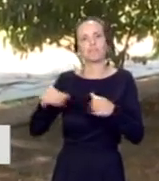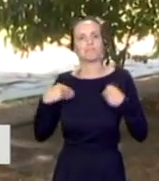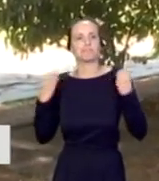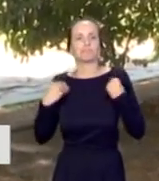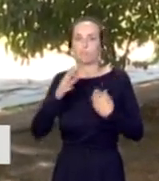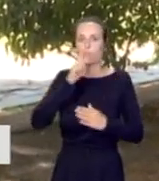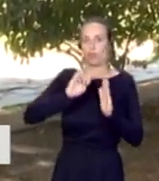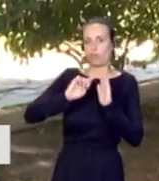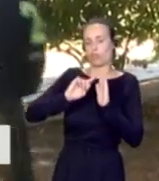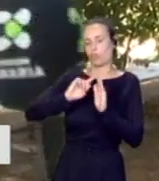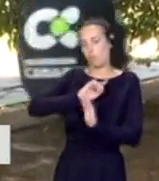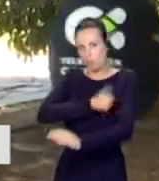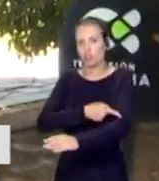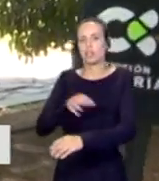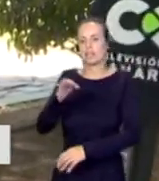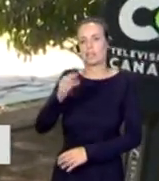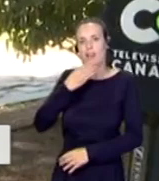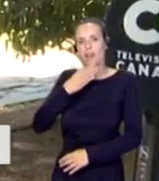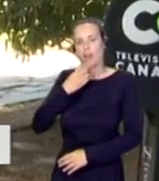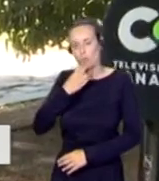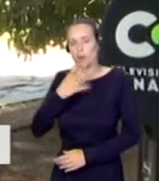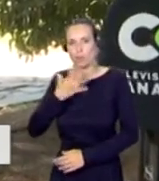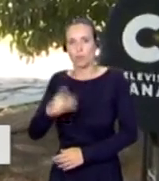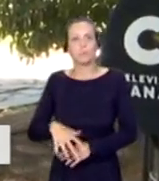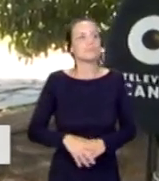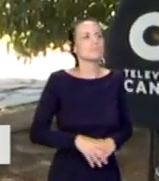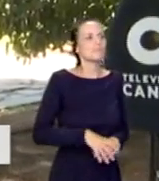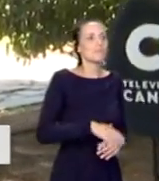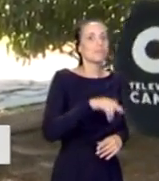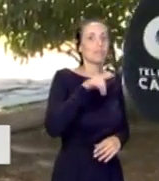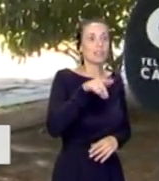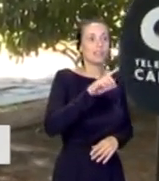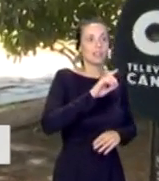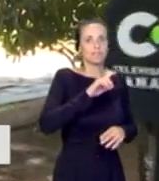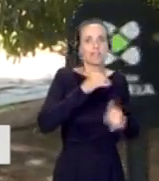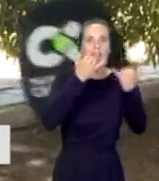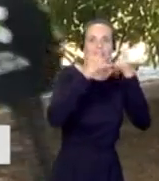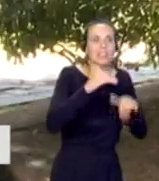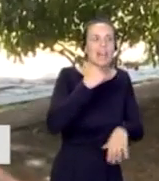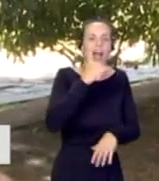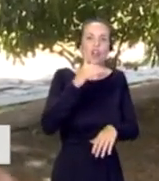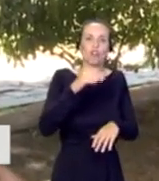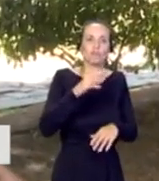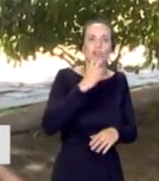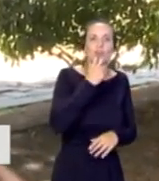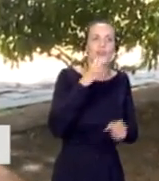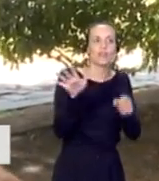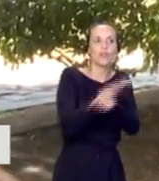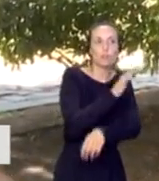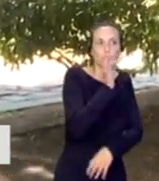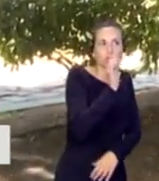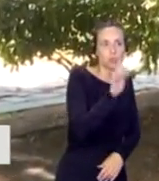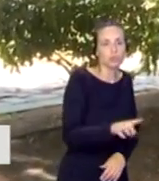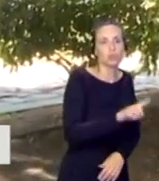en la isla de La Gomera. ¿Y este evento tiene algún tipo de impacto en la isla de La Gomera, algún impacto positivo? Sí,